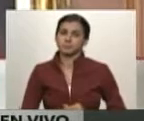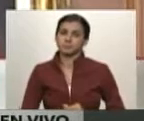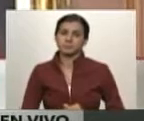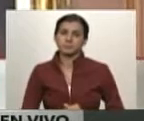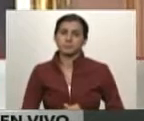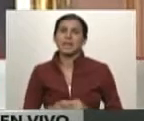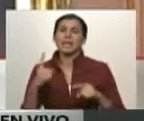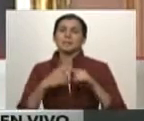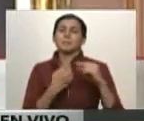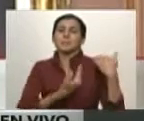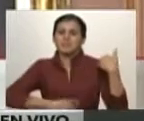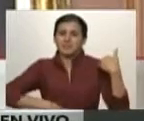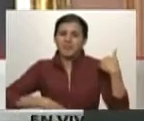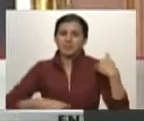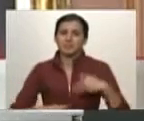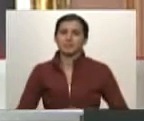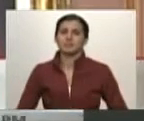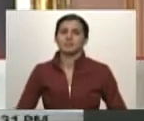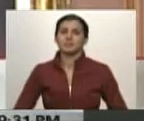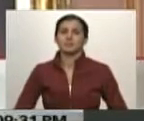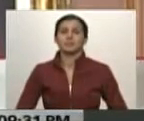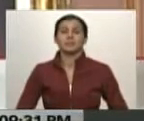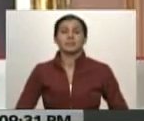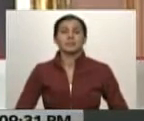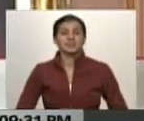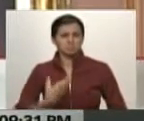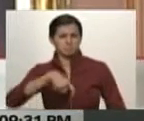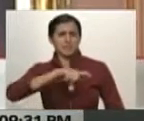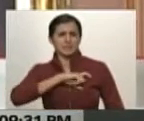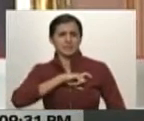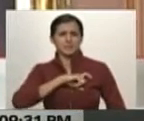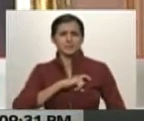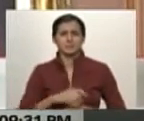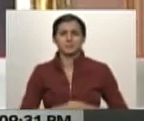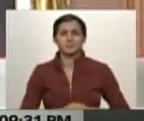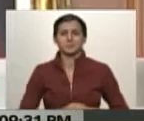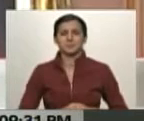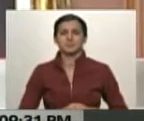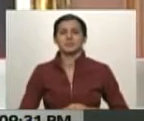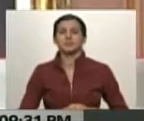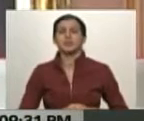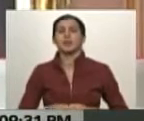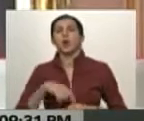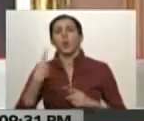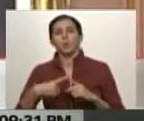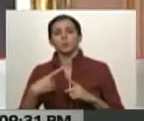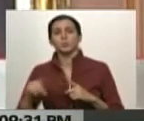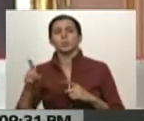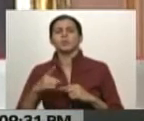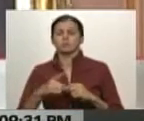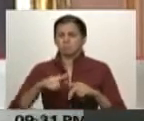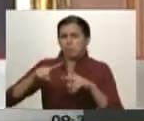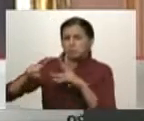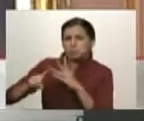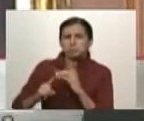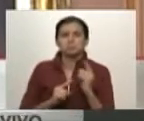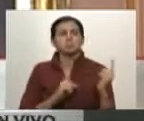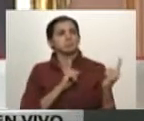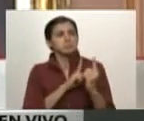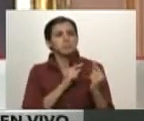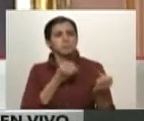al ex presidente josé luís rodríguez zapatero el presidente martín torrijos entre otros que hemos visto